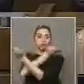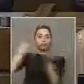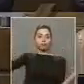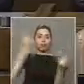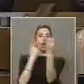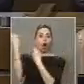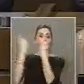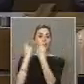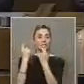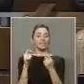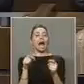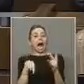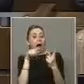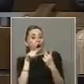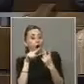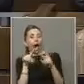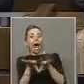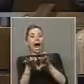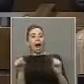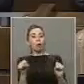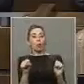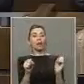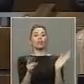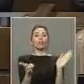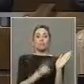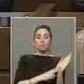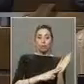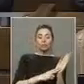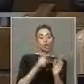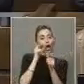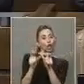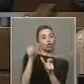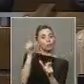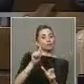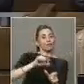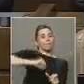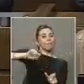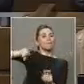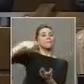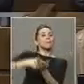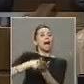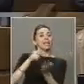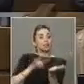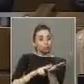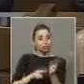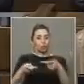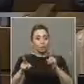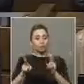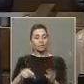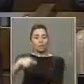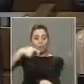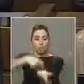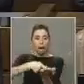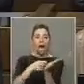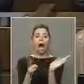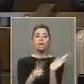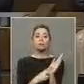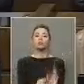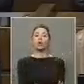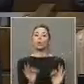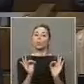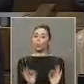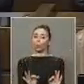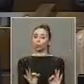con este acuerdo de tributación y de control de la evasión, permita que se paguen los impuestos justos, y que los